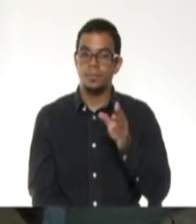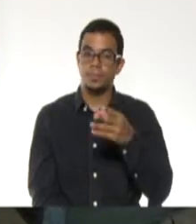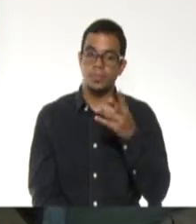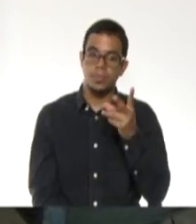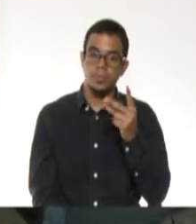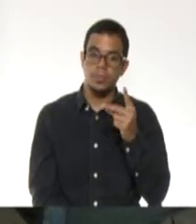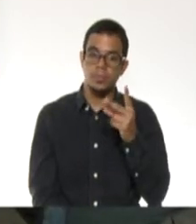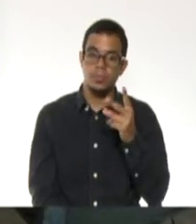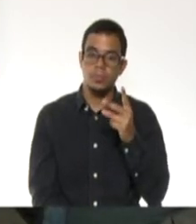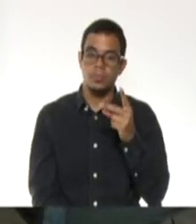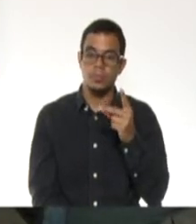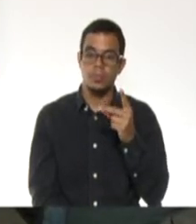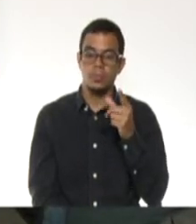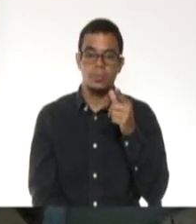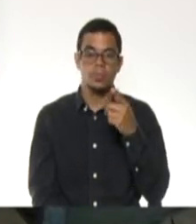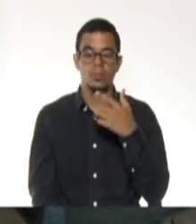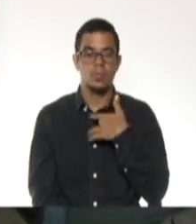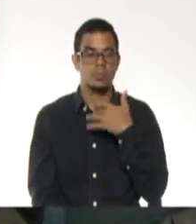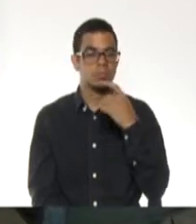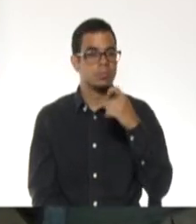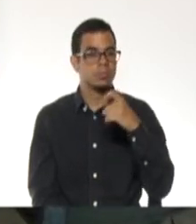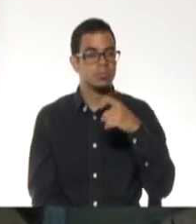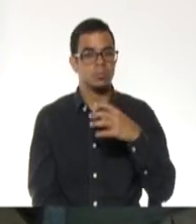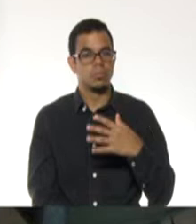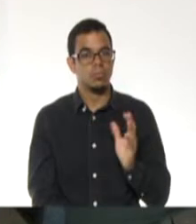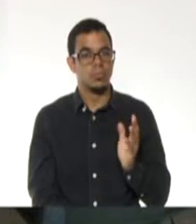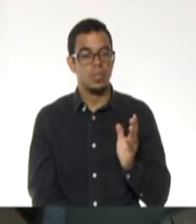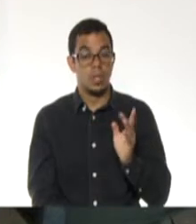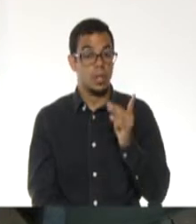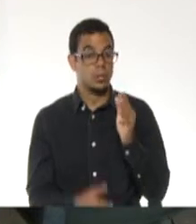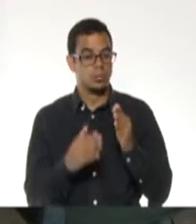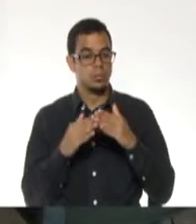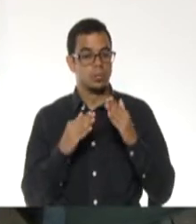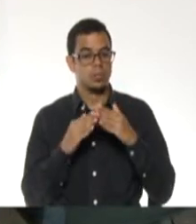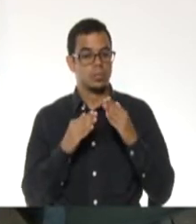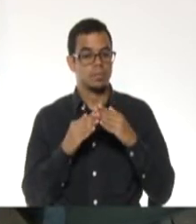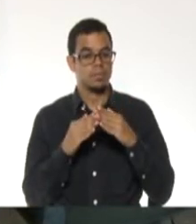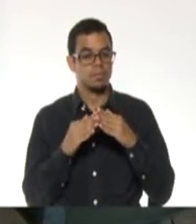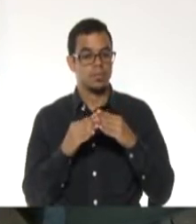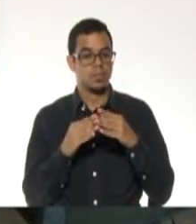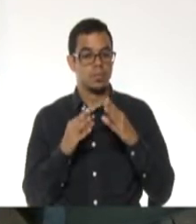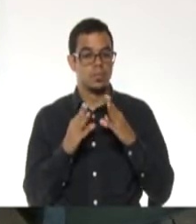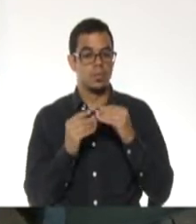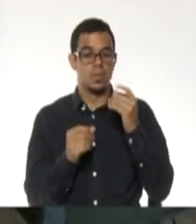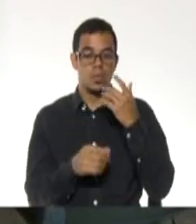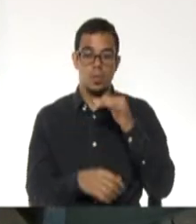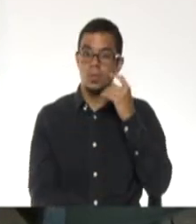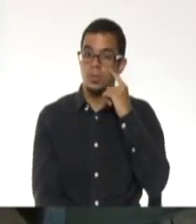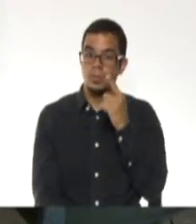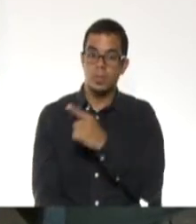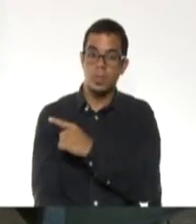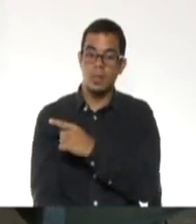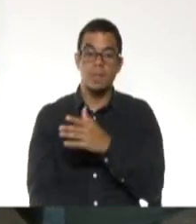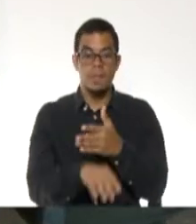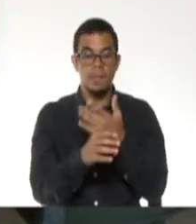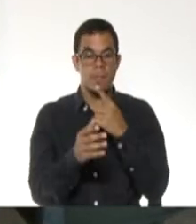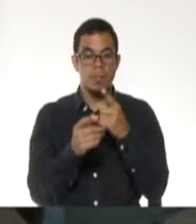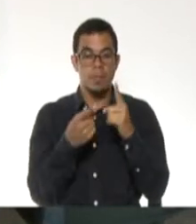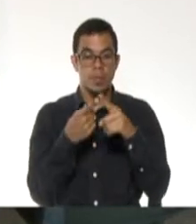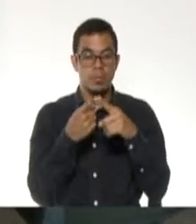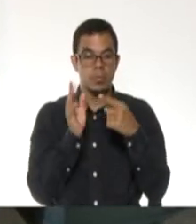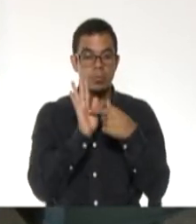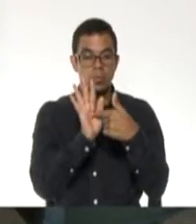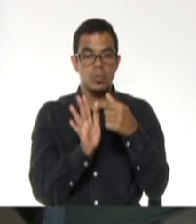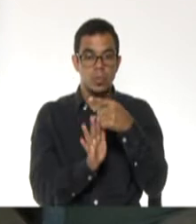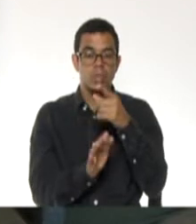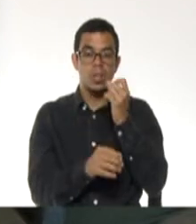porque lo hacemos solo por la necesidad. No en casa, todos tenemos un probador de este tipo de neón, o no todos en